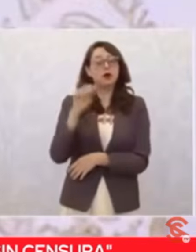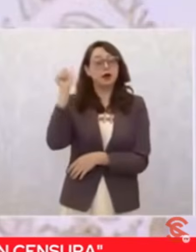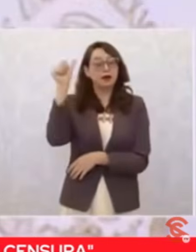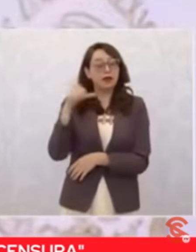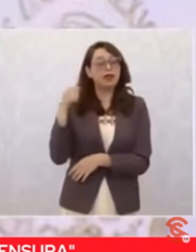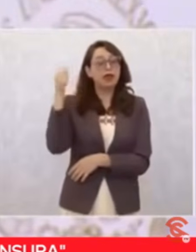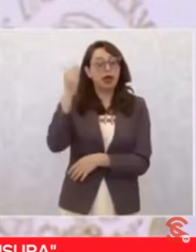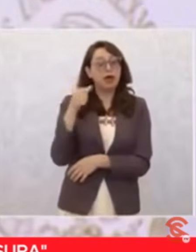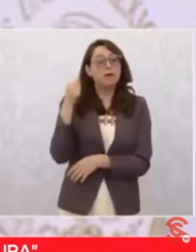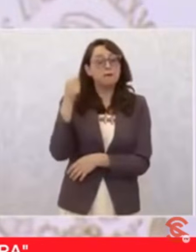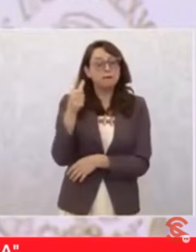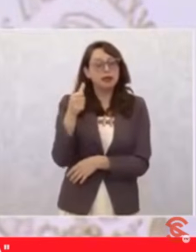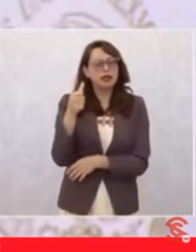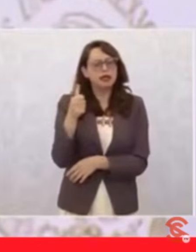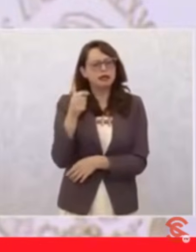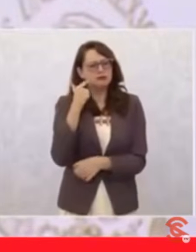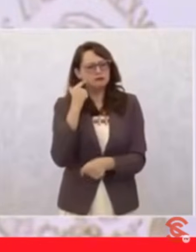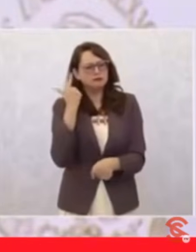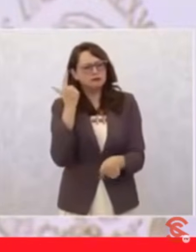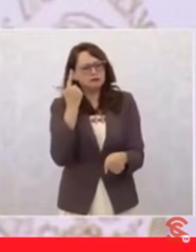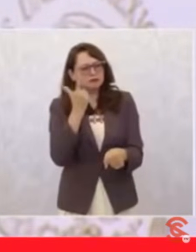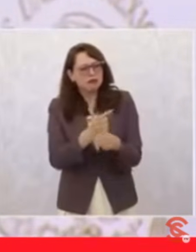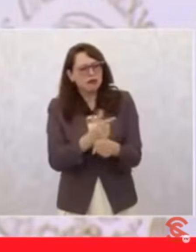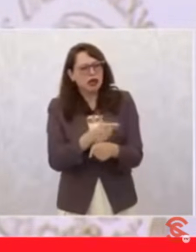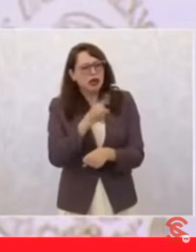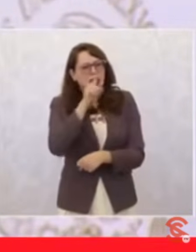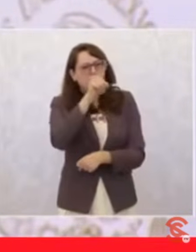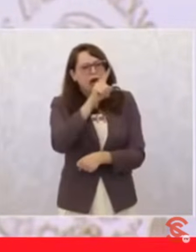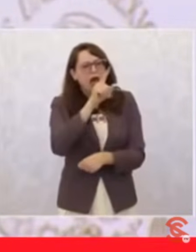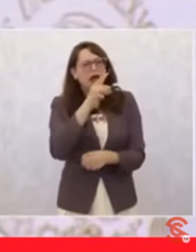pública la lamentable muerte